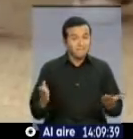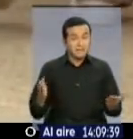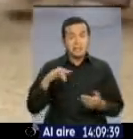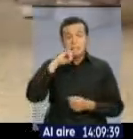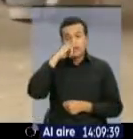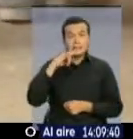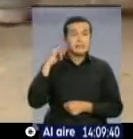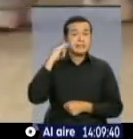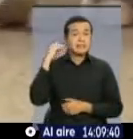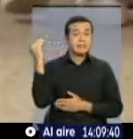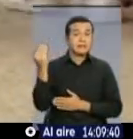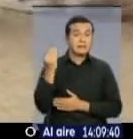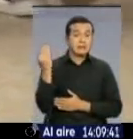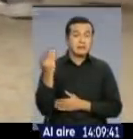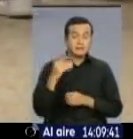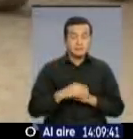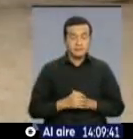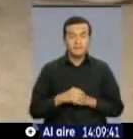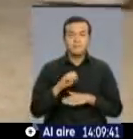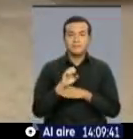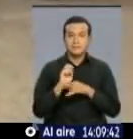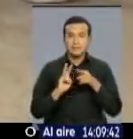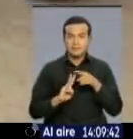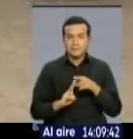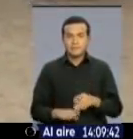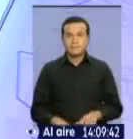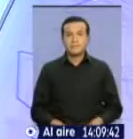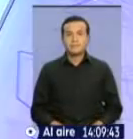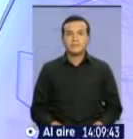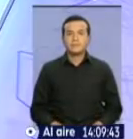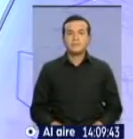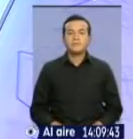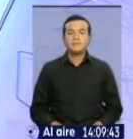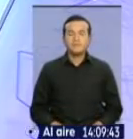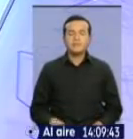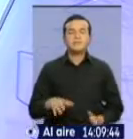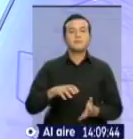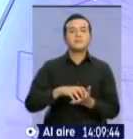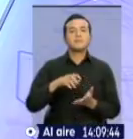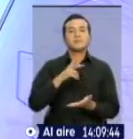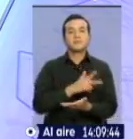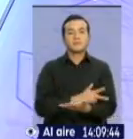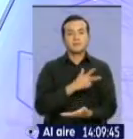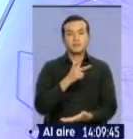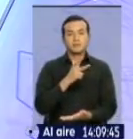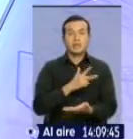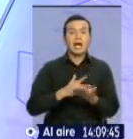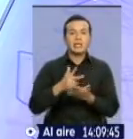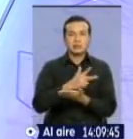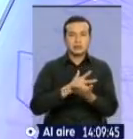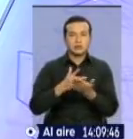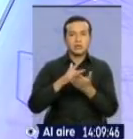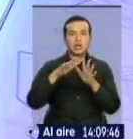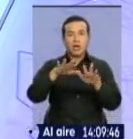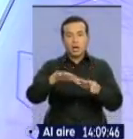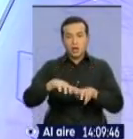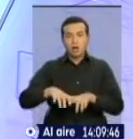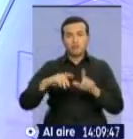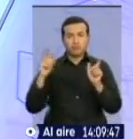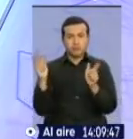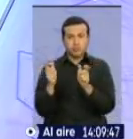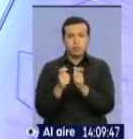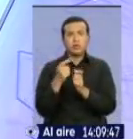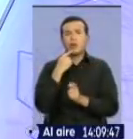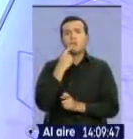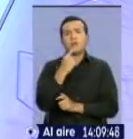niñas, niños y adolescentes. Juan Sarmiento, Ecuador TV. Y en la provincia del Carchi, pequeños ganaderos denuncian el ingreso de